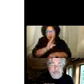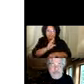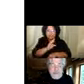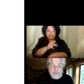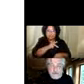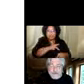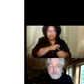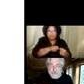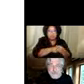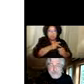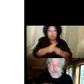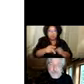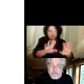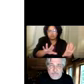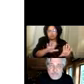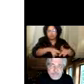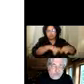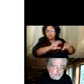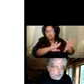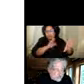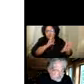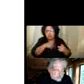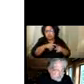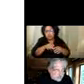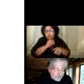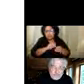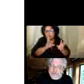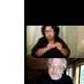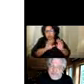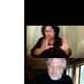Y esto es lo que voy a decir porque no quiero hablar más de mi edad.